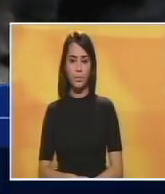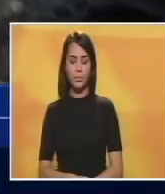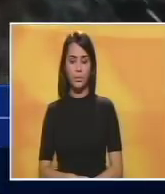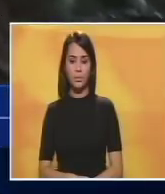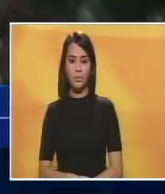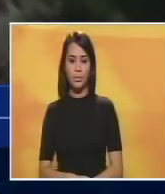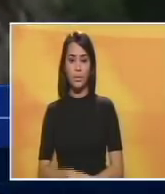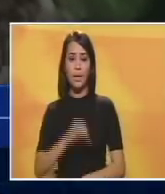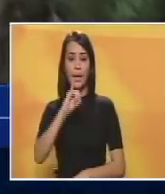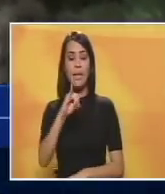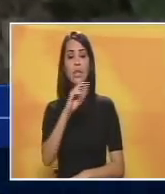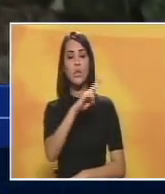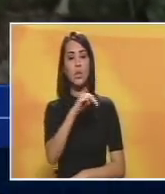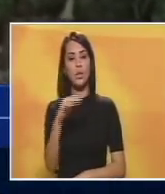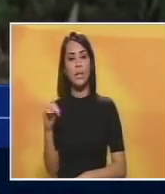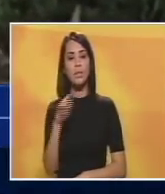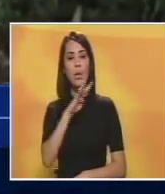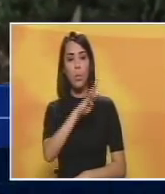En Indonesia subió a